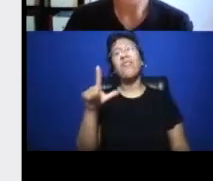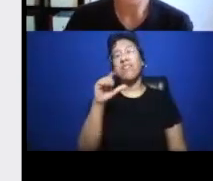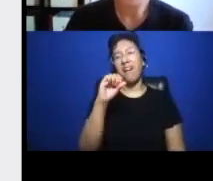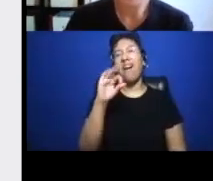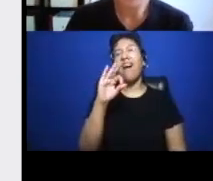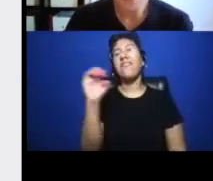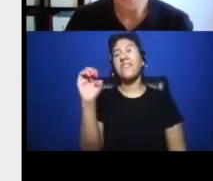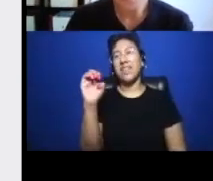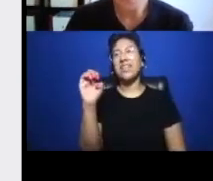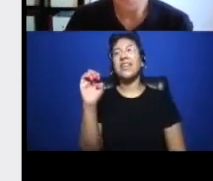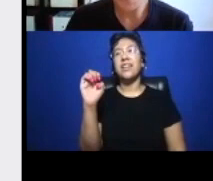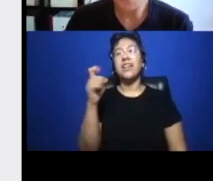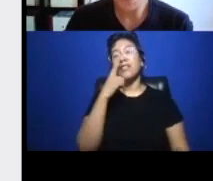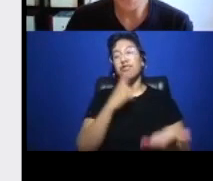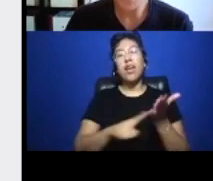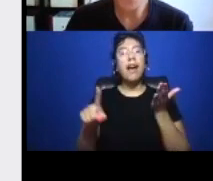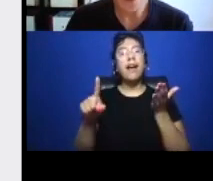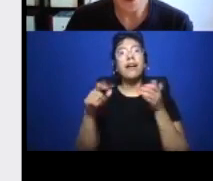háganlo ahora. Pueden ir